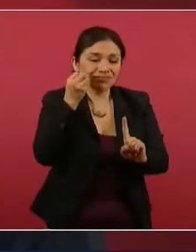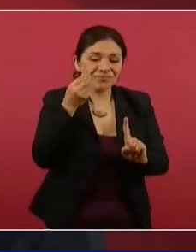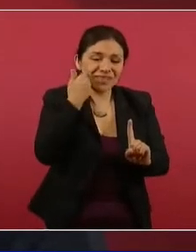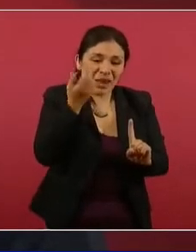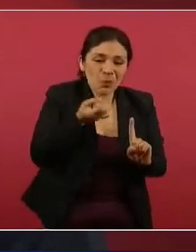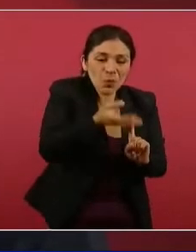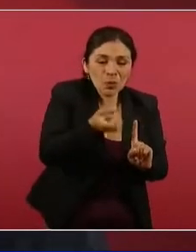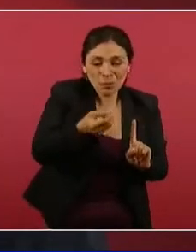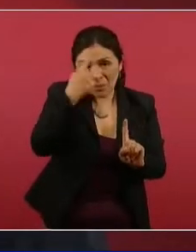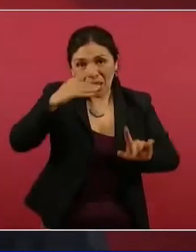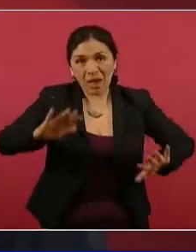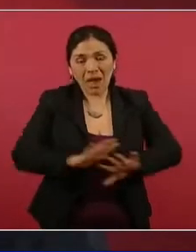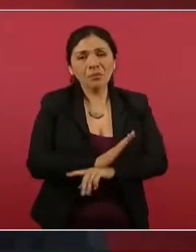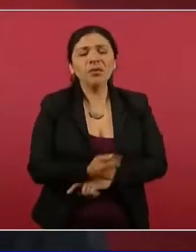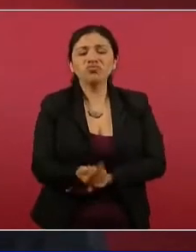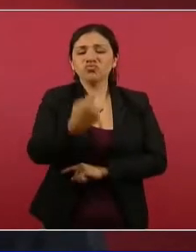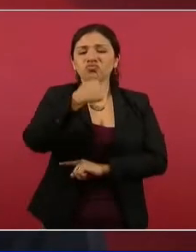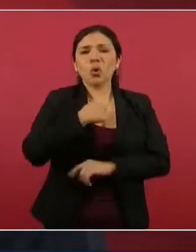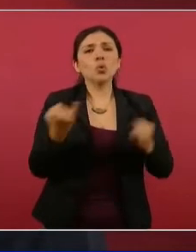no cambio yo.